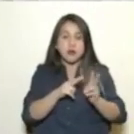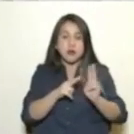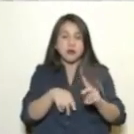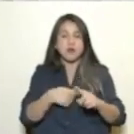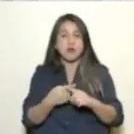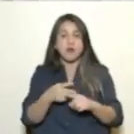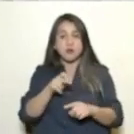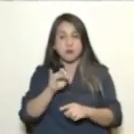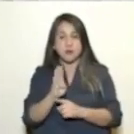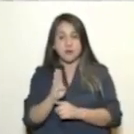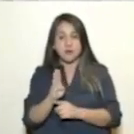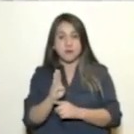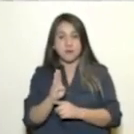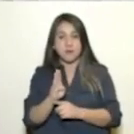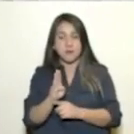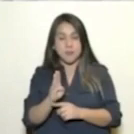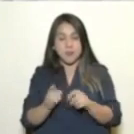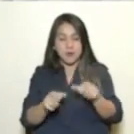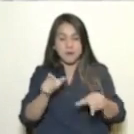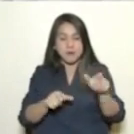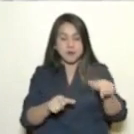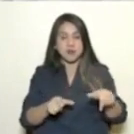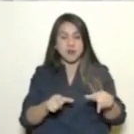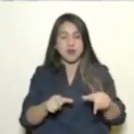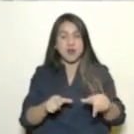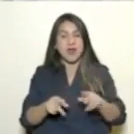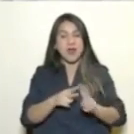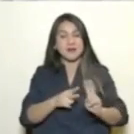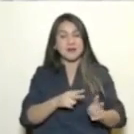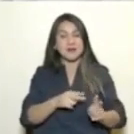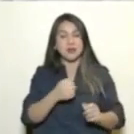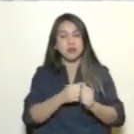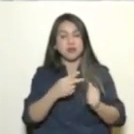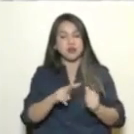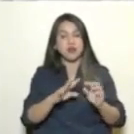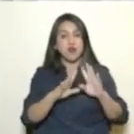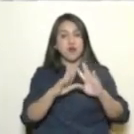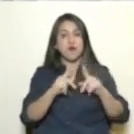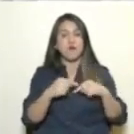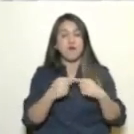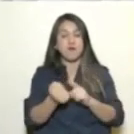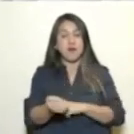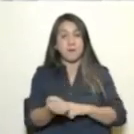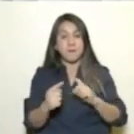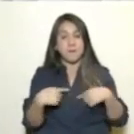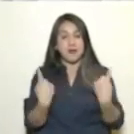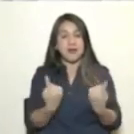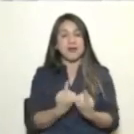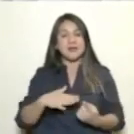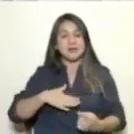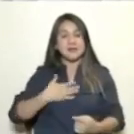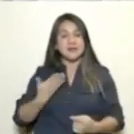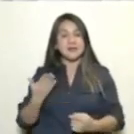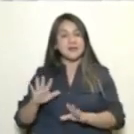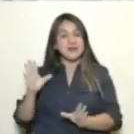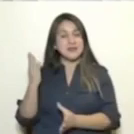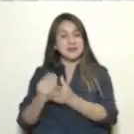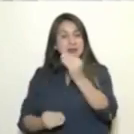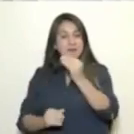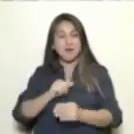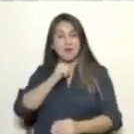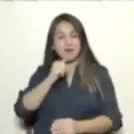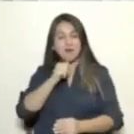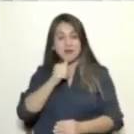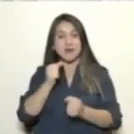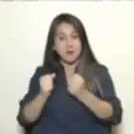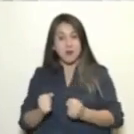por habitante hacen que el habitante que con su familia siente que dejó atrás la pobreza en la cual vivía